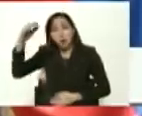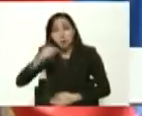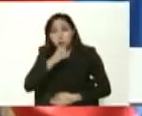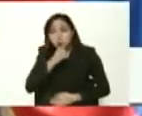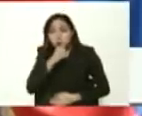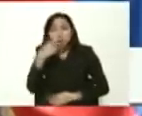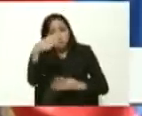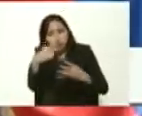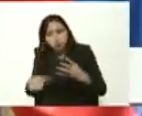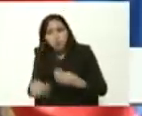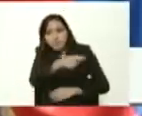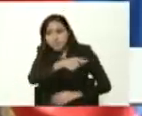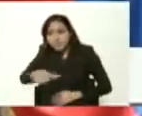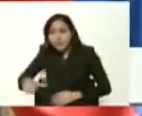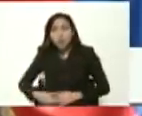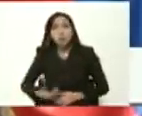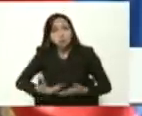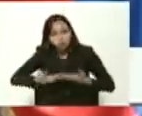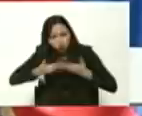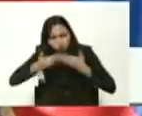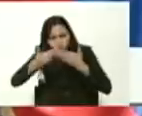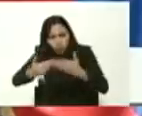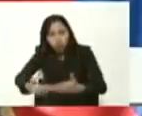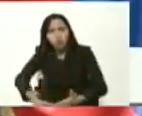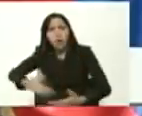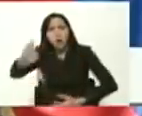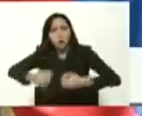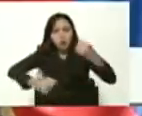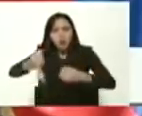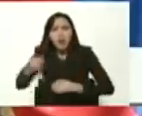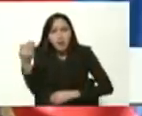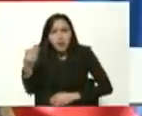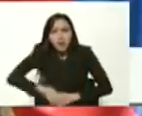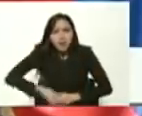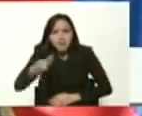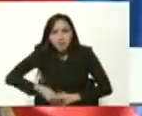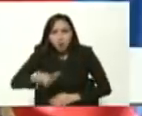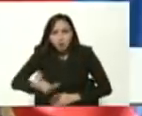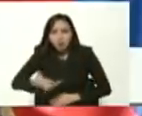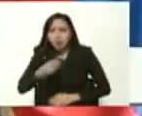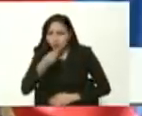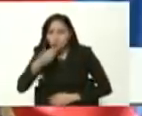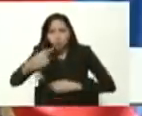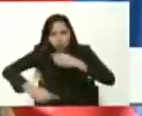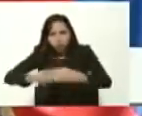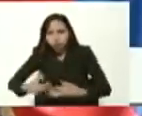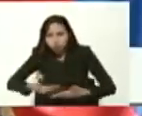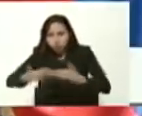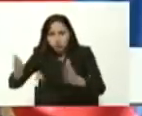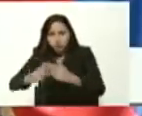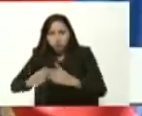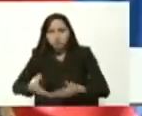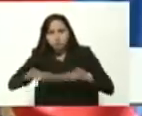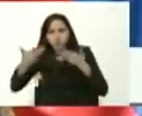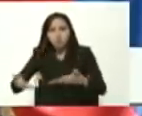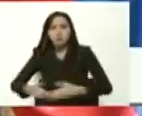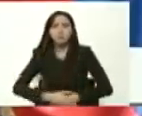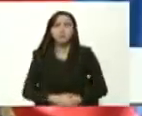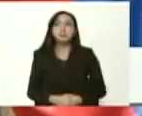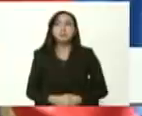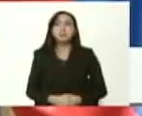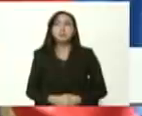etcétera, este producto tan importante para el consumo diario. En tal sentido,